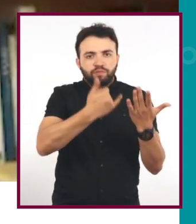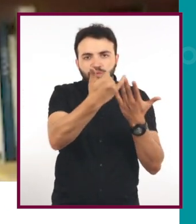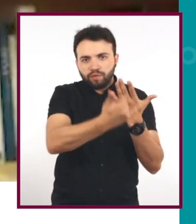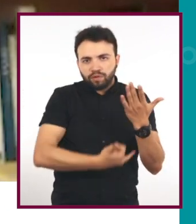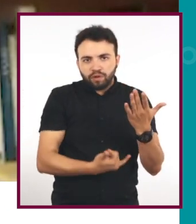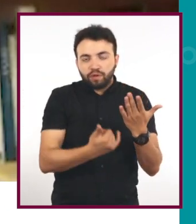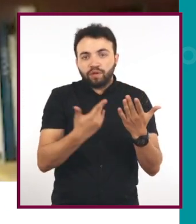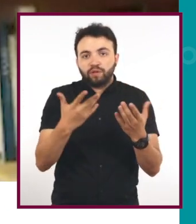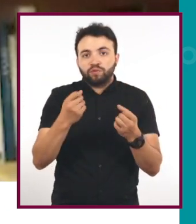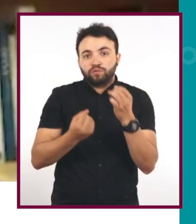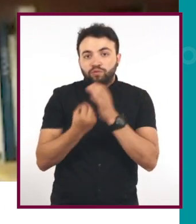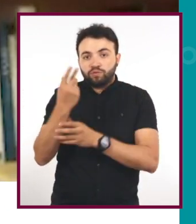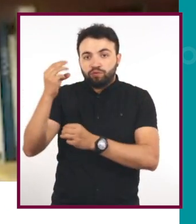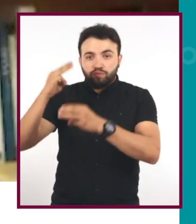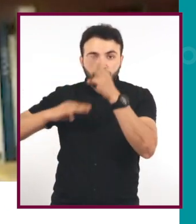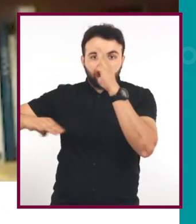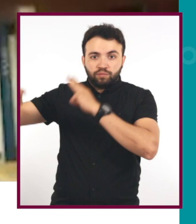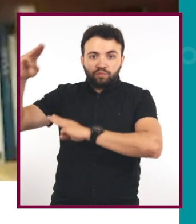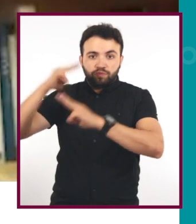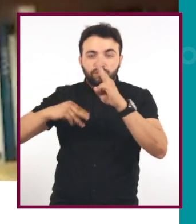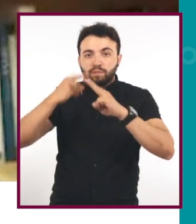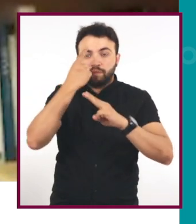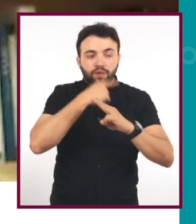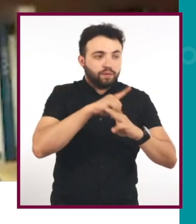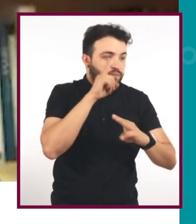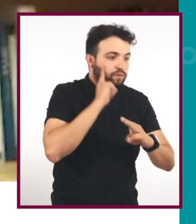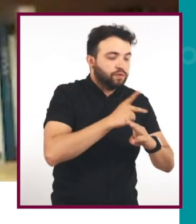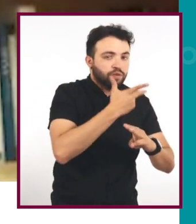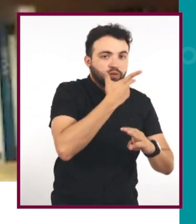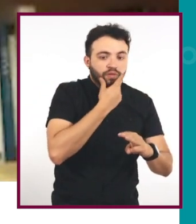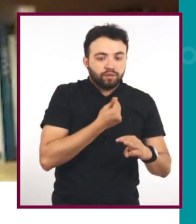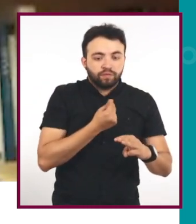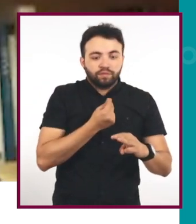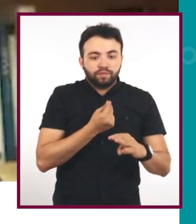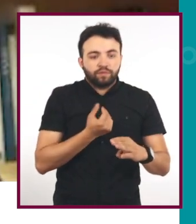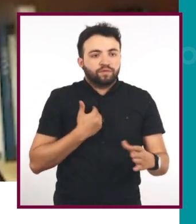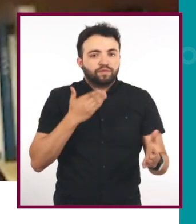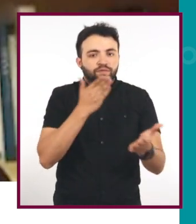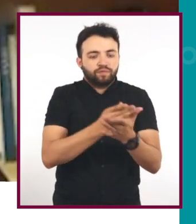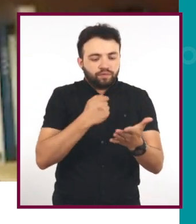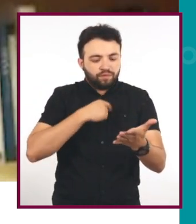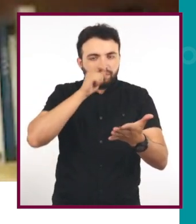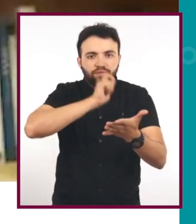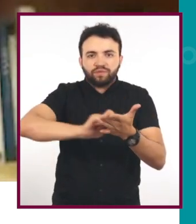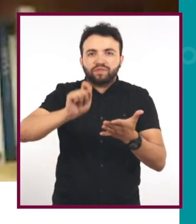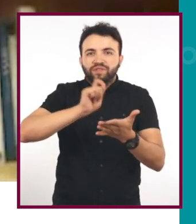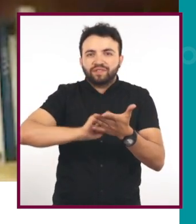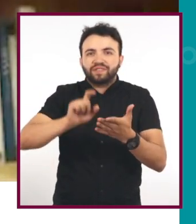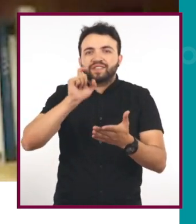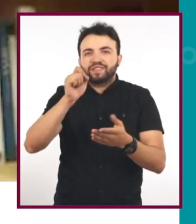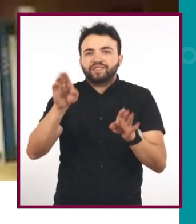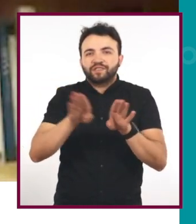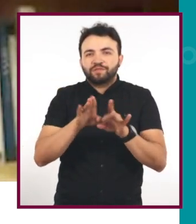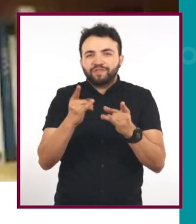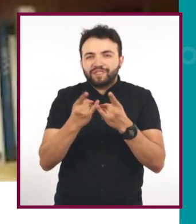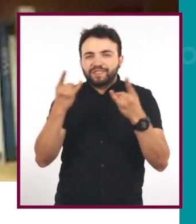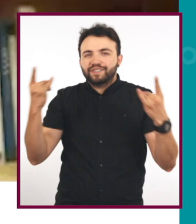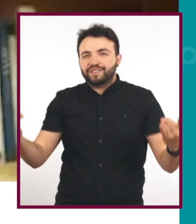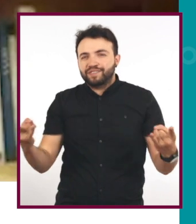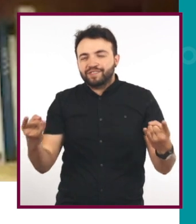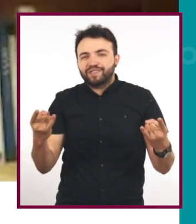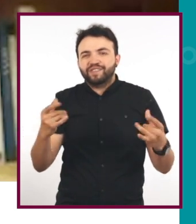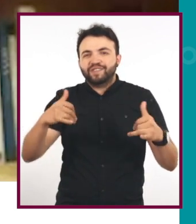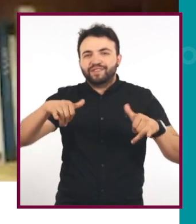momento estoy en un proyecto para un museo nuevo que se va a abrir aquí en México para niñas y niños. Maravilloso, estoy